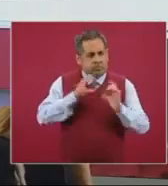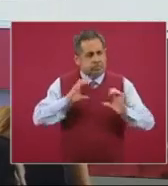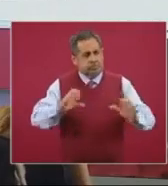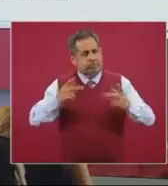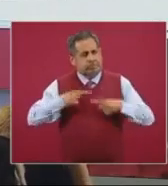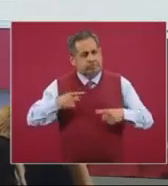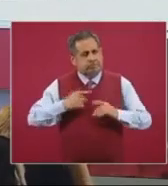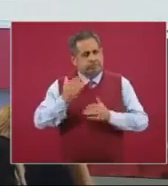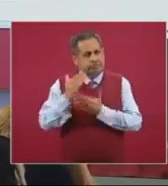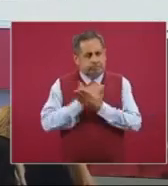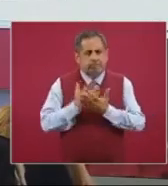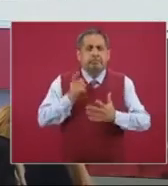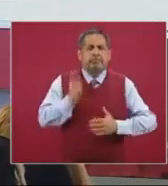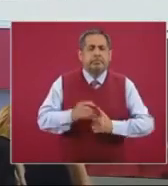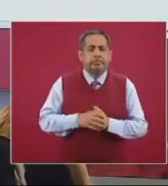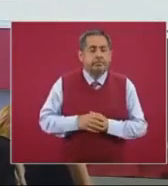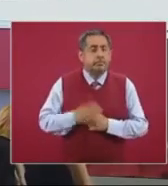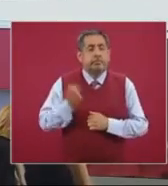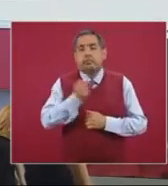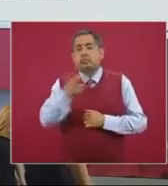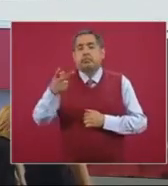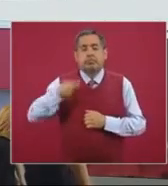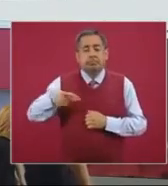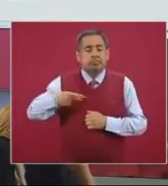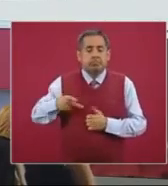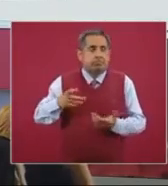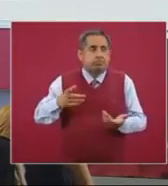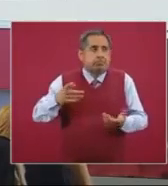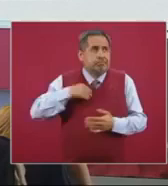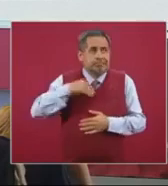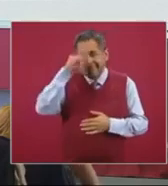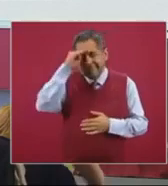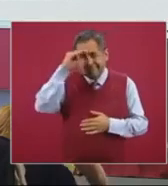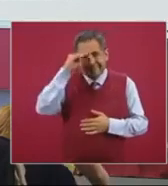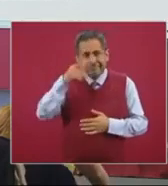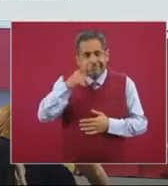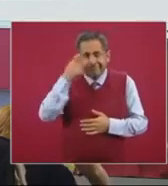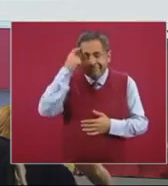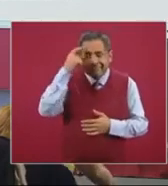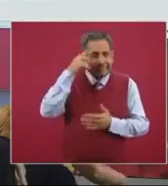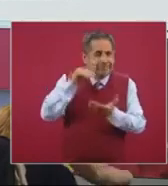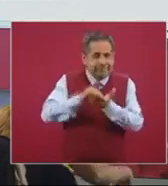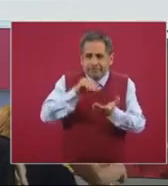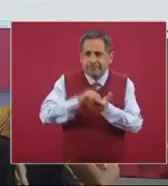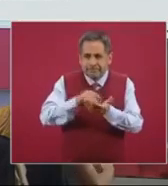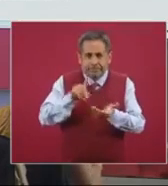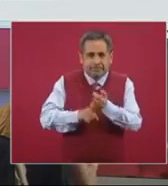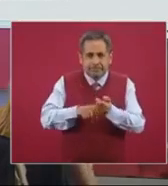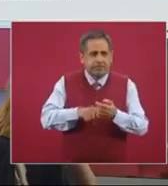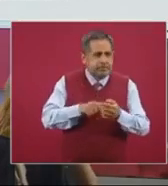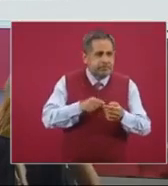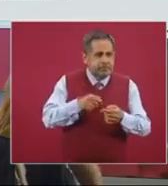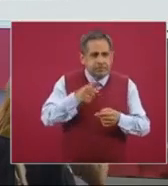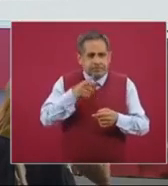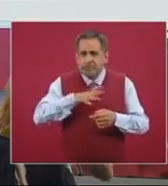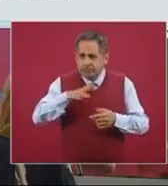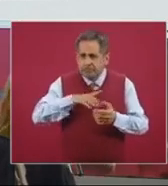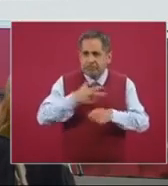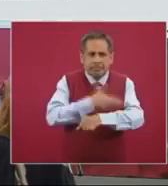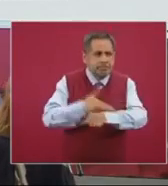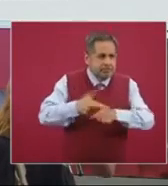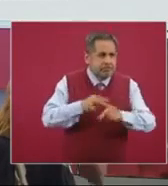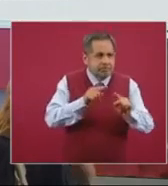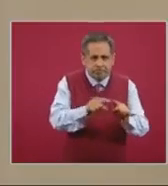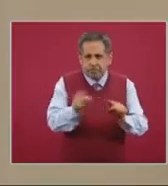en personas. ¿Por qué hay personas que no perciben que está vigente y en actuación este procedimiento?